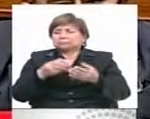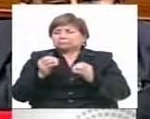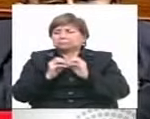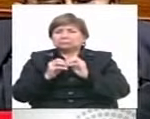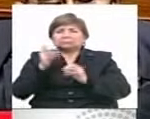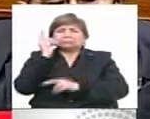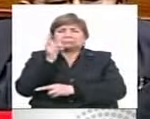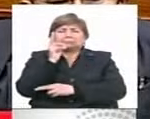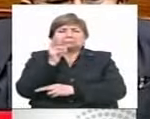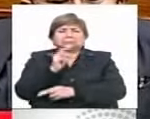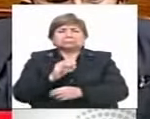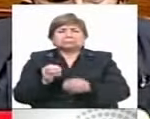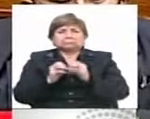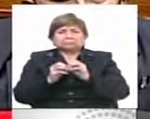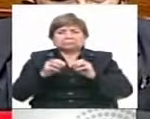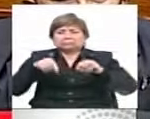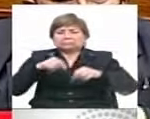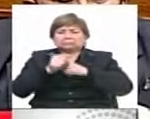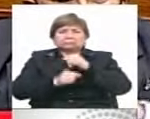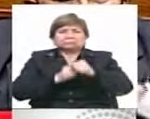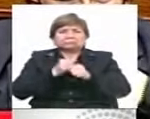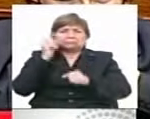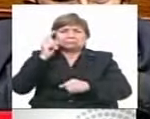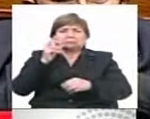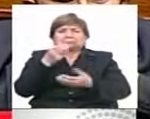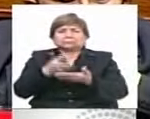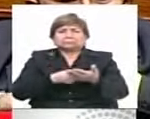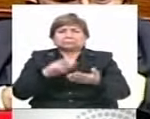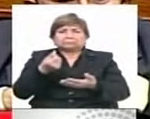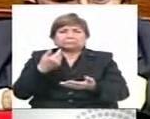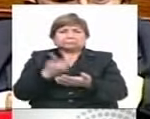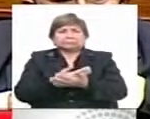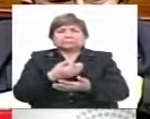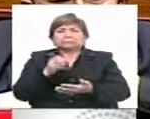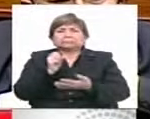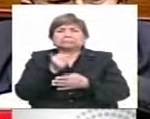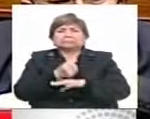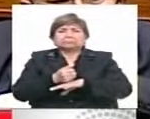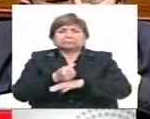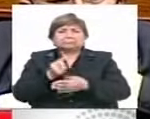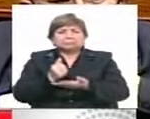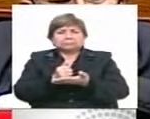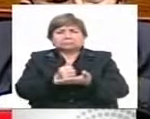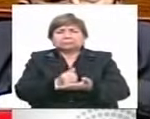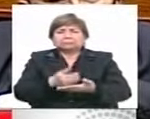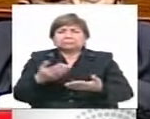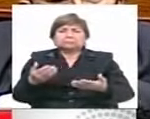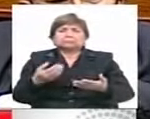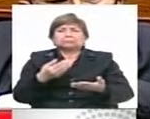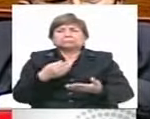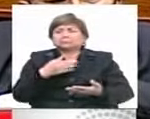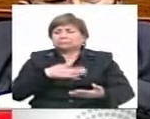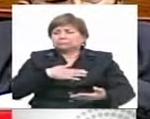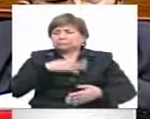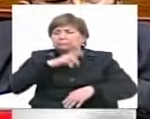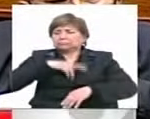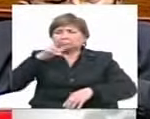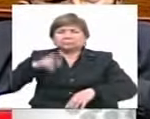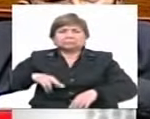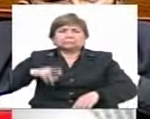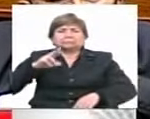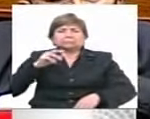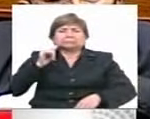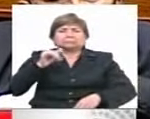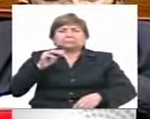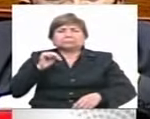al maestro. Este año el maestro no ha cobrado un sol por deuda social, nada anuncios como laptop para mi región, Yallimayo, Ramis,